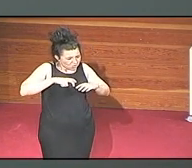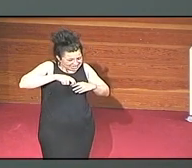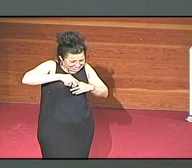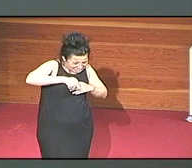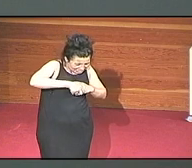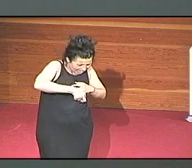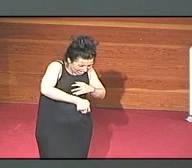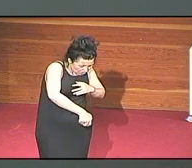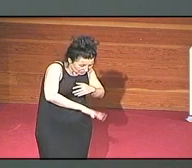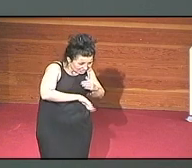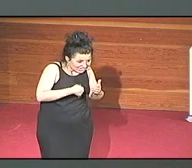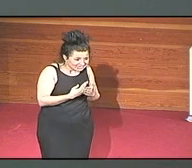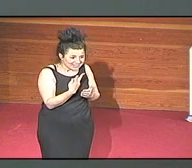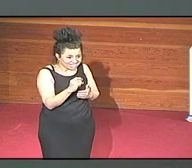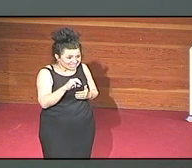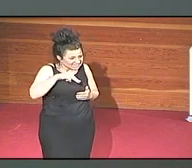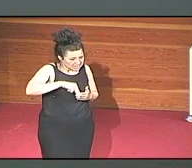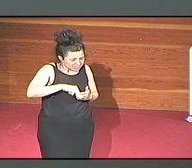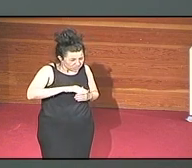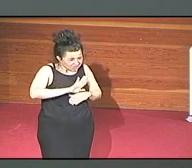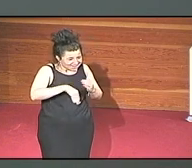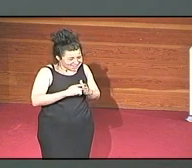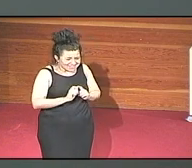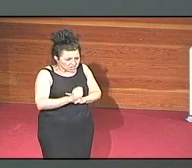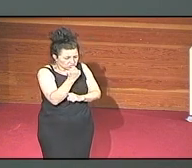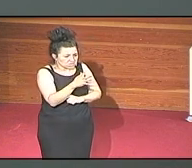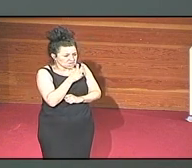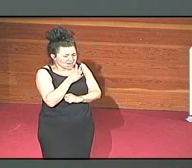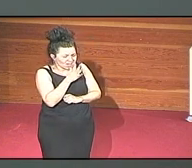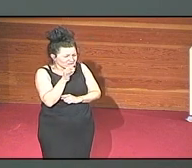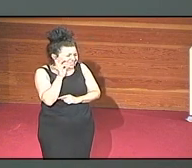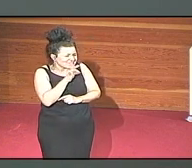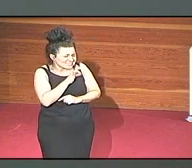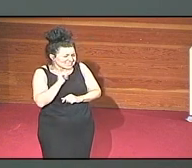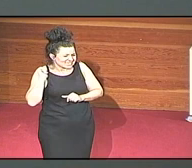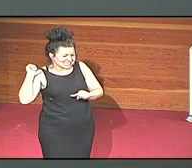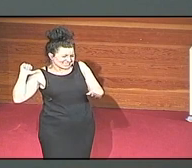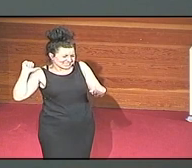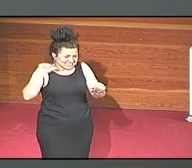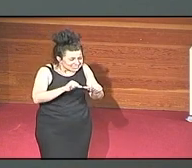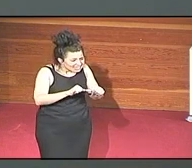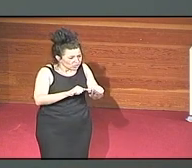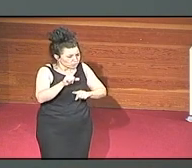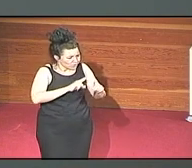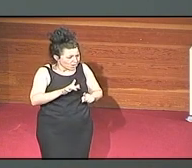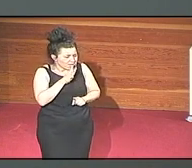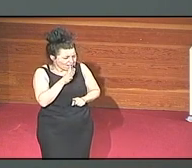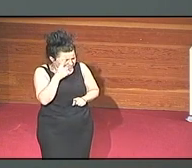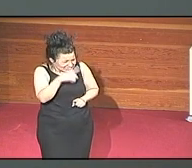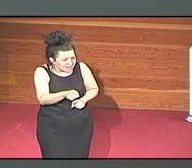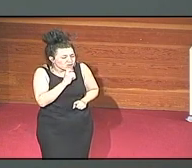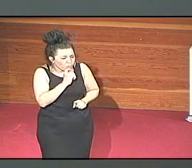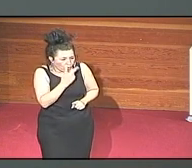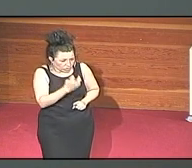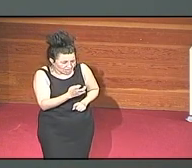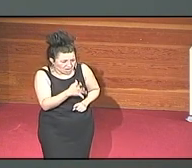mejor 20 metros hasta conseguir encontrar agua llevan siglos teniendo el problema de agua y saben cómo encontrarla me decía que el problema es que